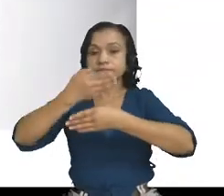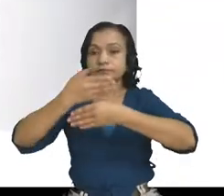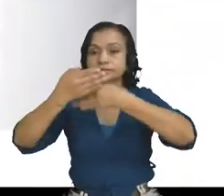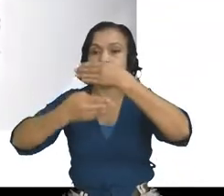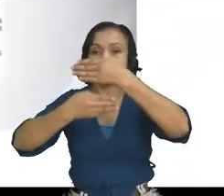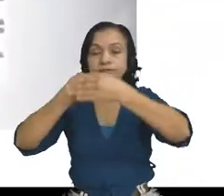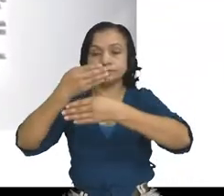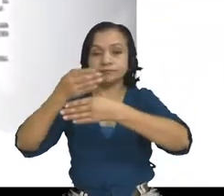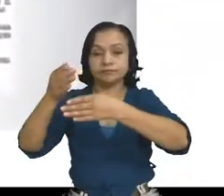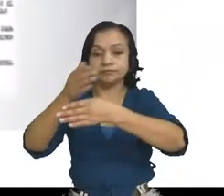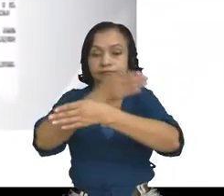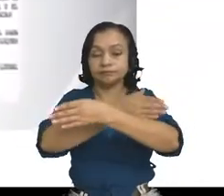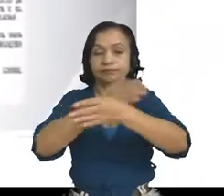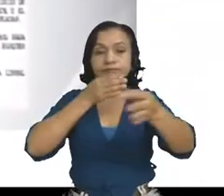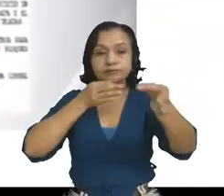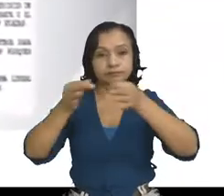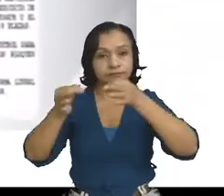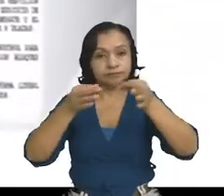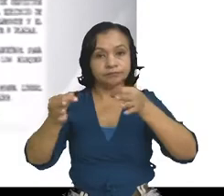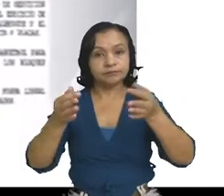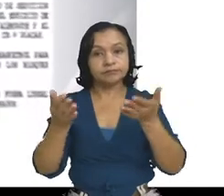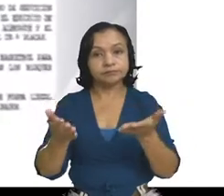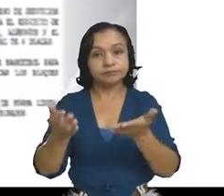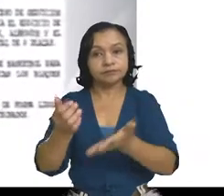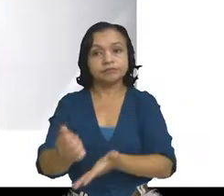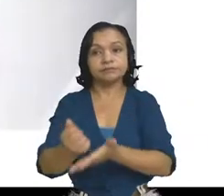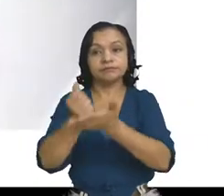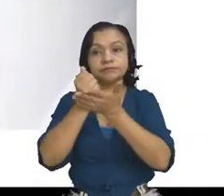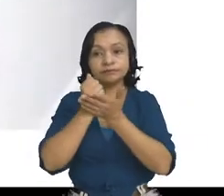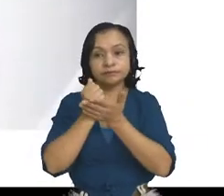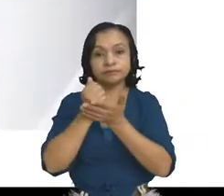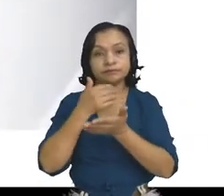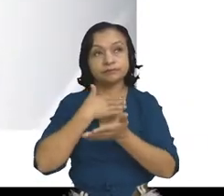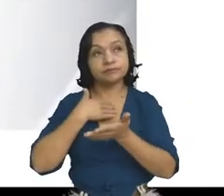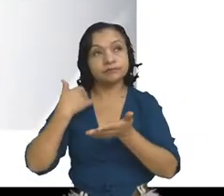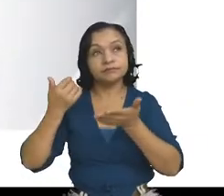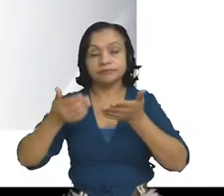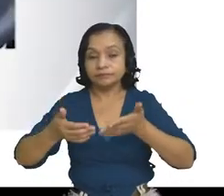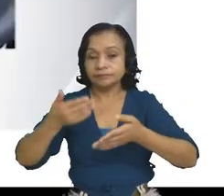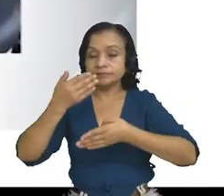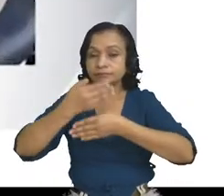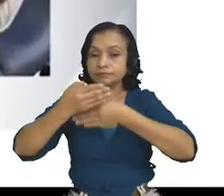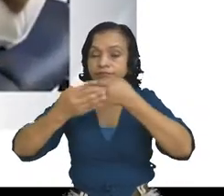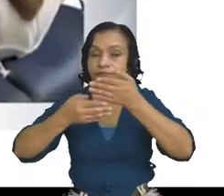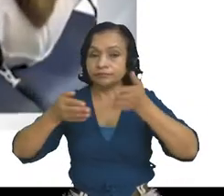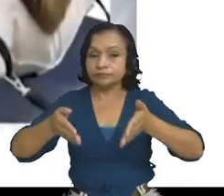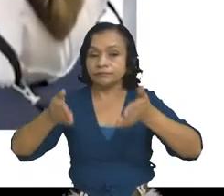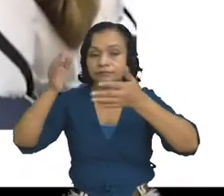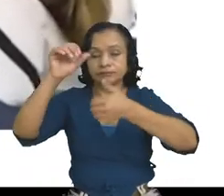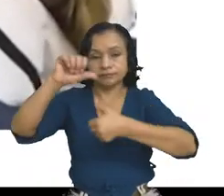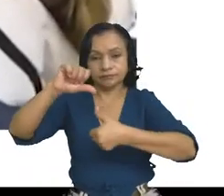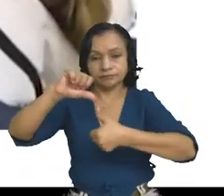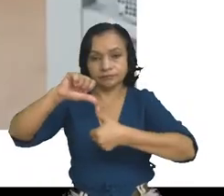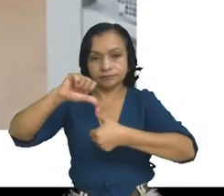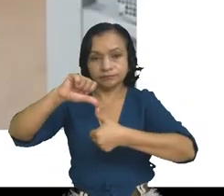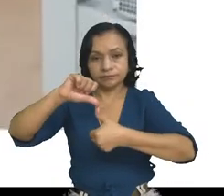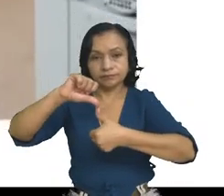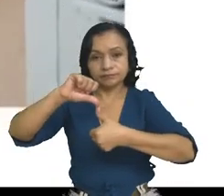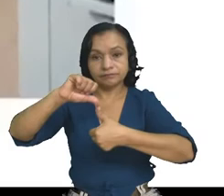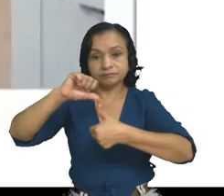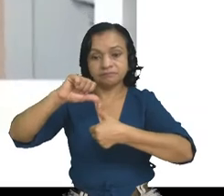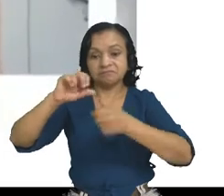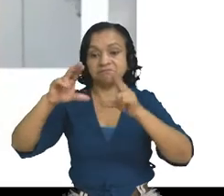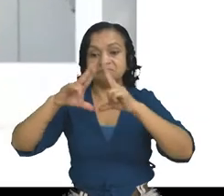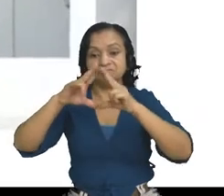lo habíamos conversado anteriormente, viene a ser una de las mejores estructuras que va a haber a nivel de Centroamérica para poder realmente